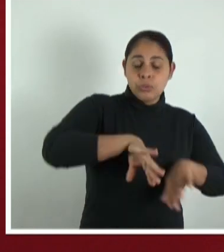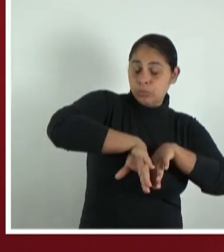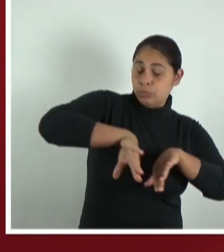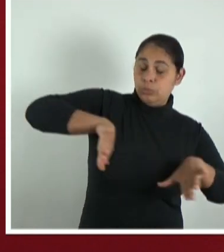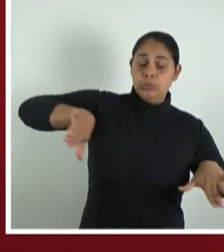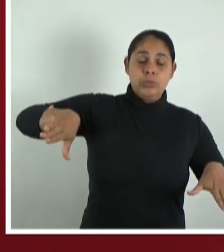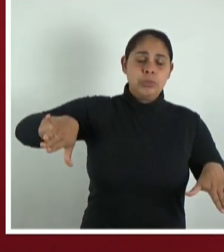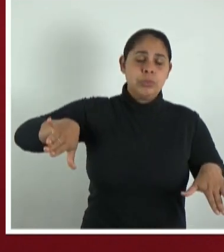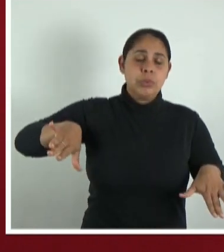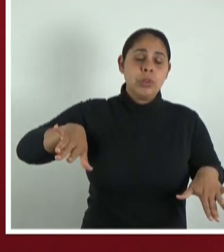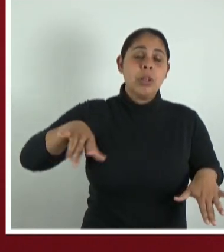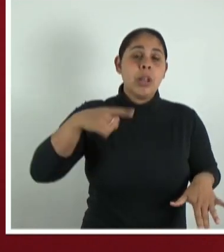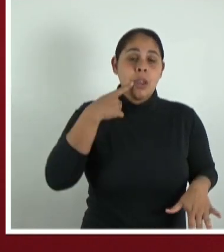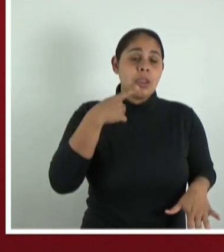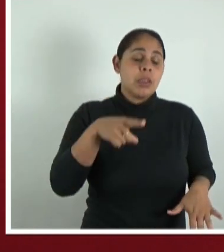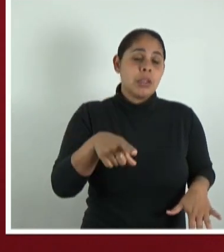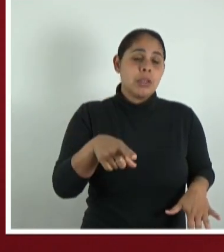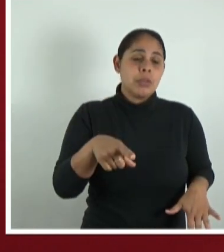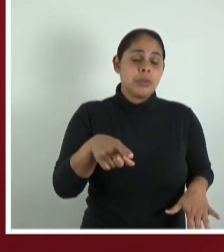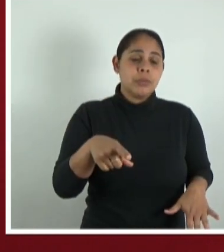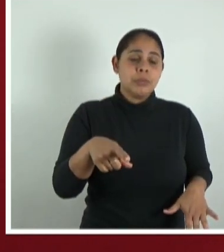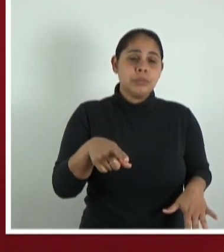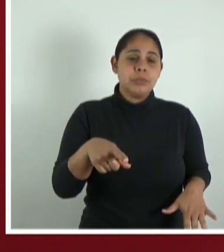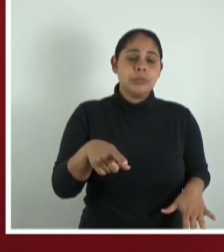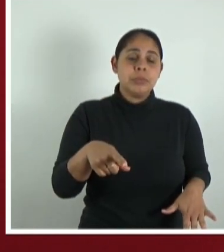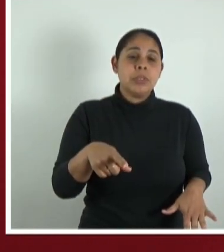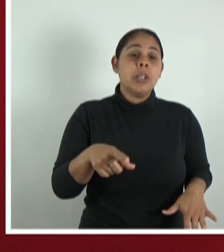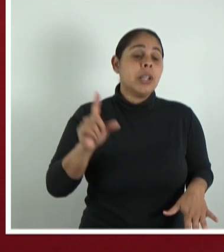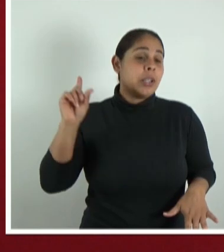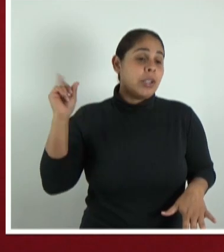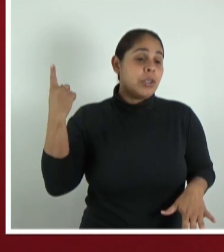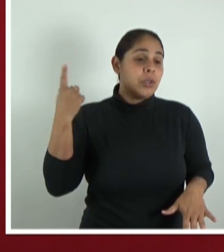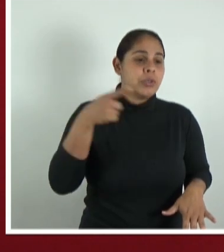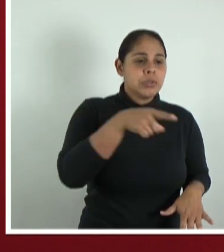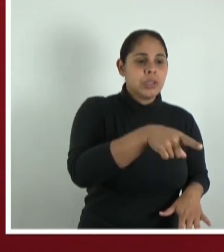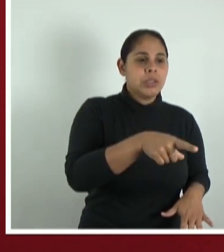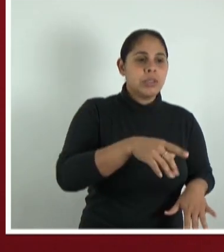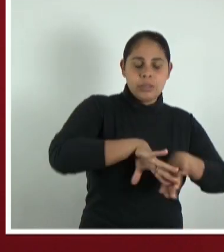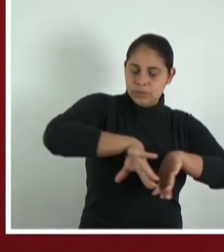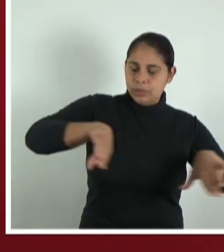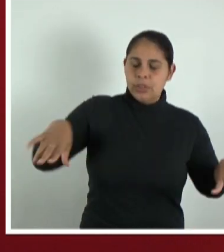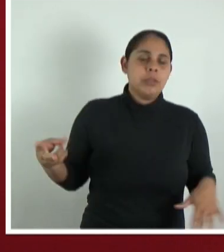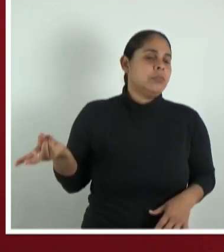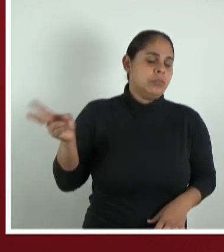quiero que sepas que el Señor nunca se alejó de ti.